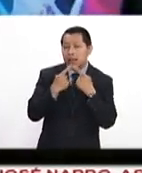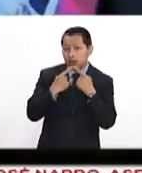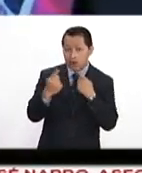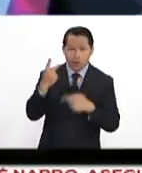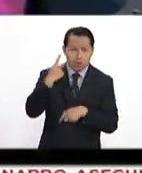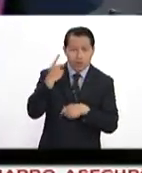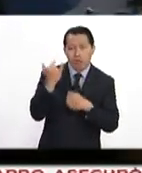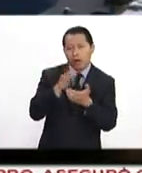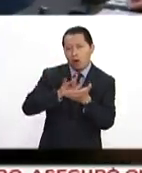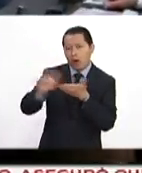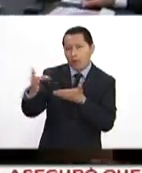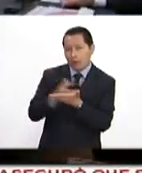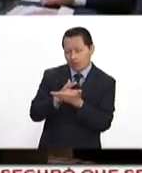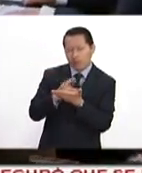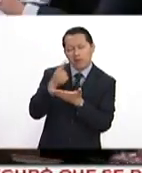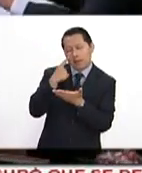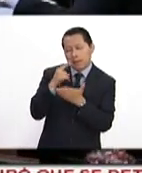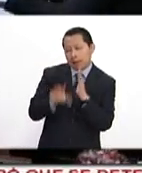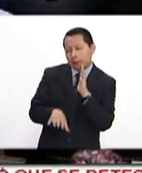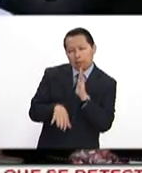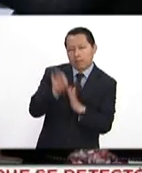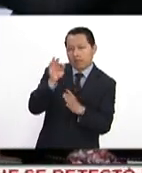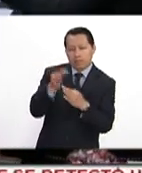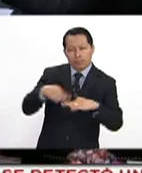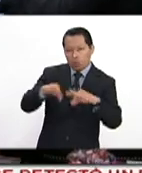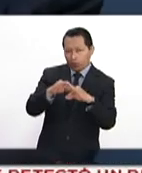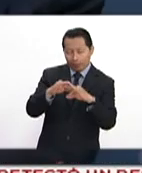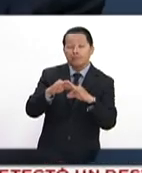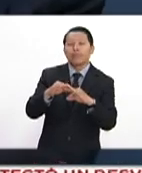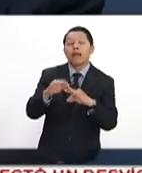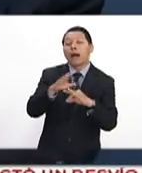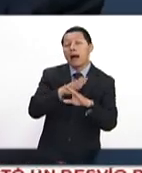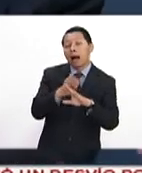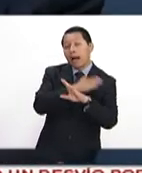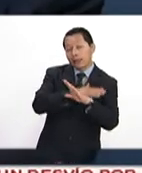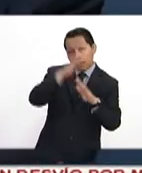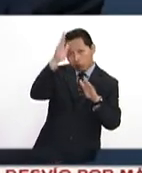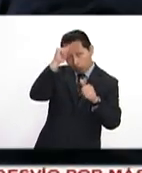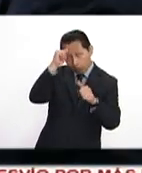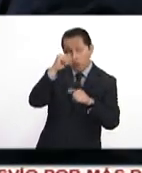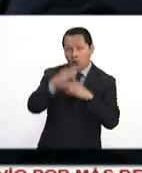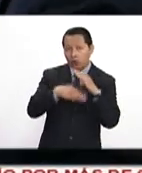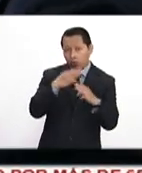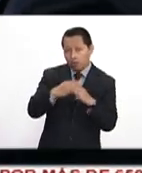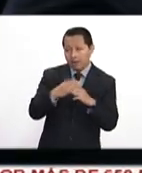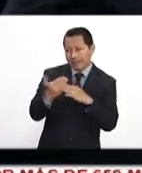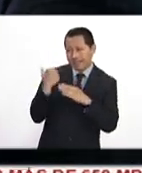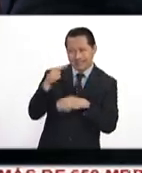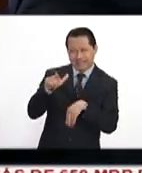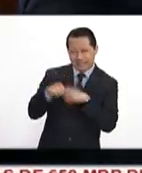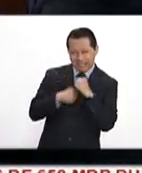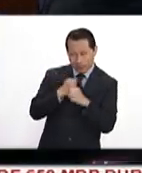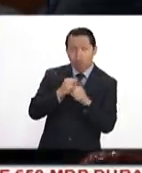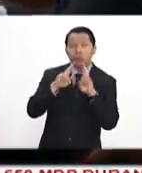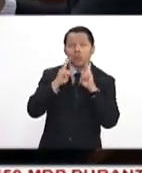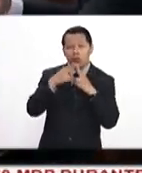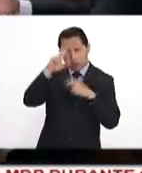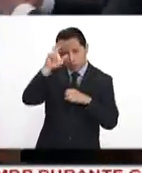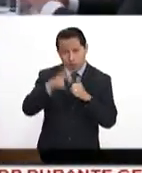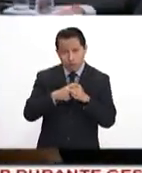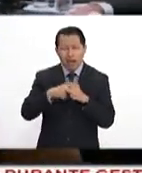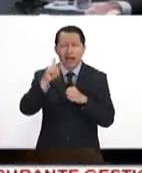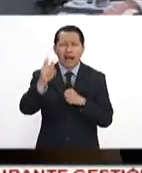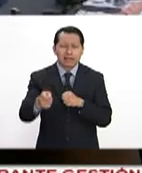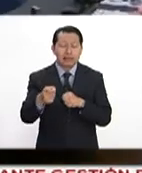y de cooperación. Le doy un dato de relevancia. Desde la entrada en vigor del acuerdo global hace 17 años, la Unión Europea se ha